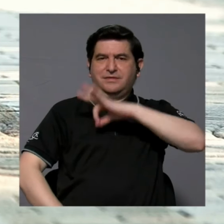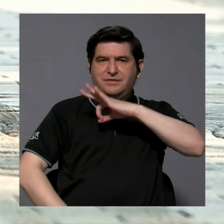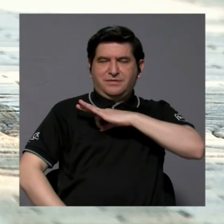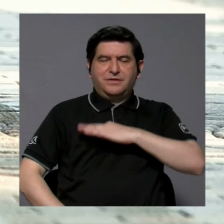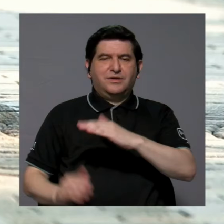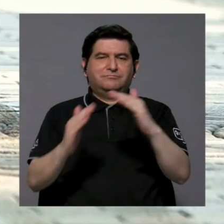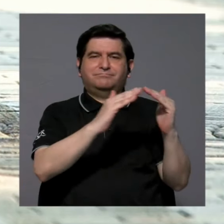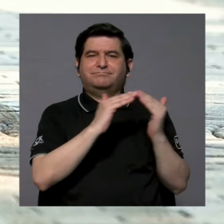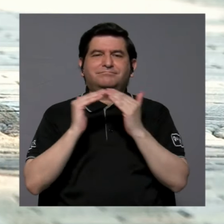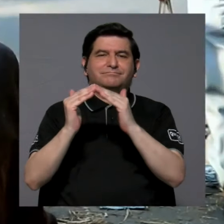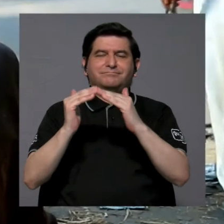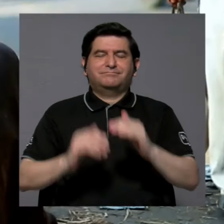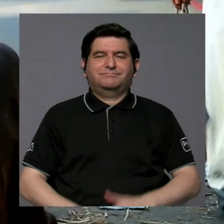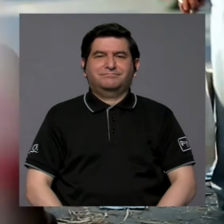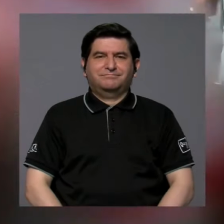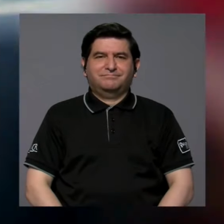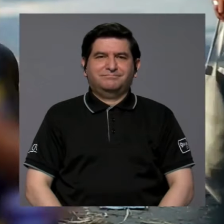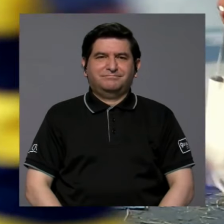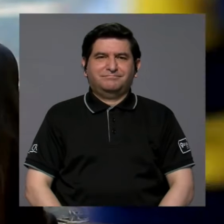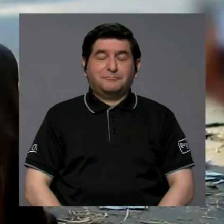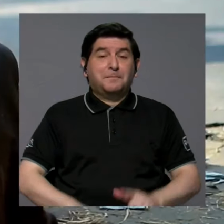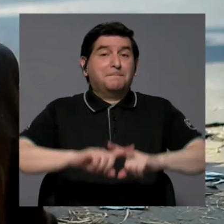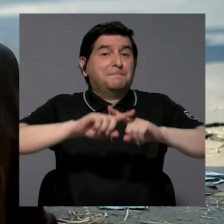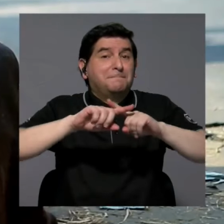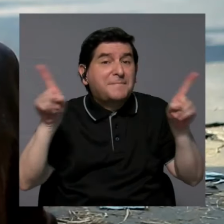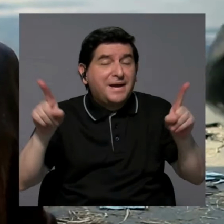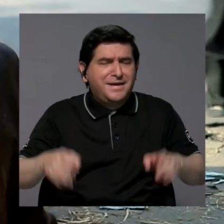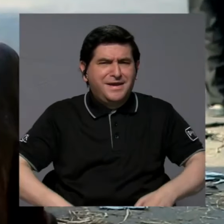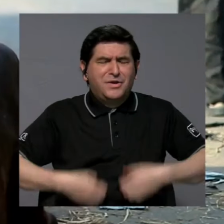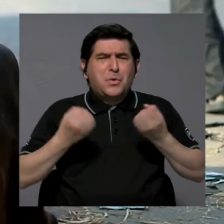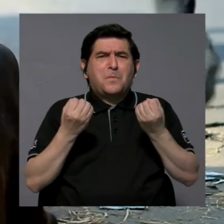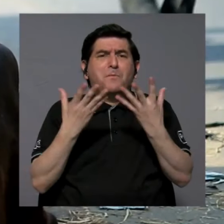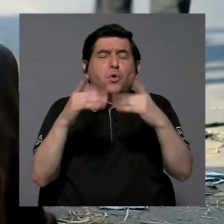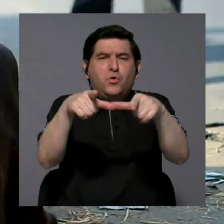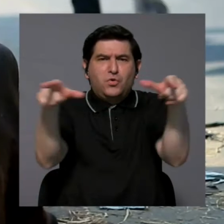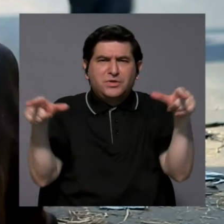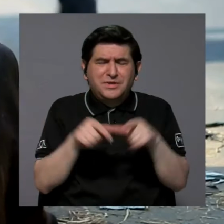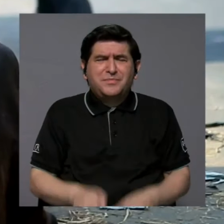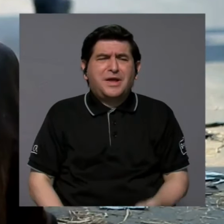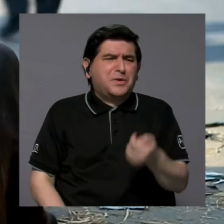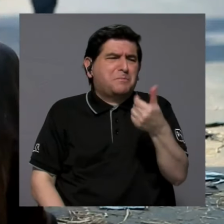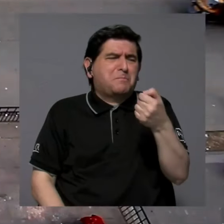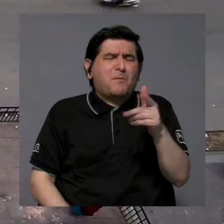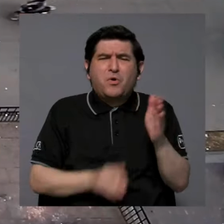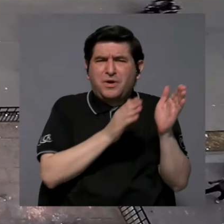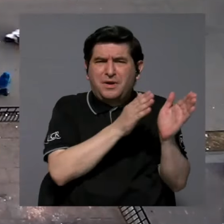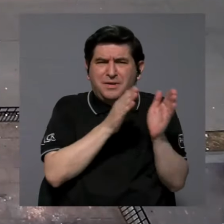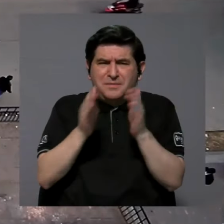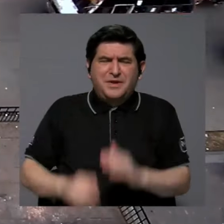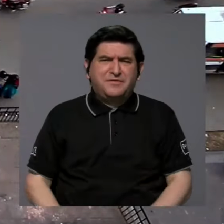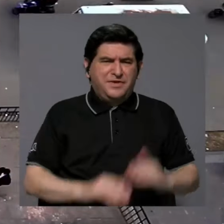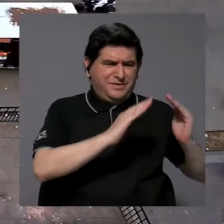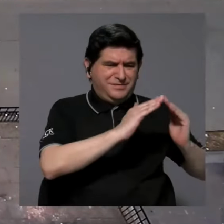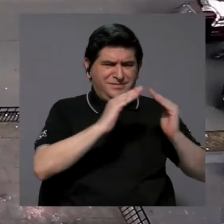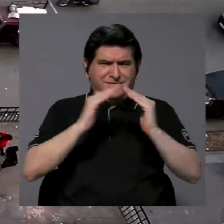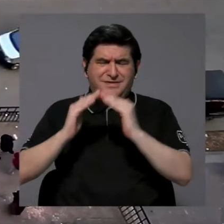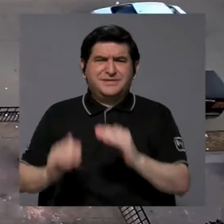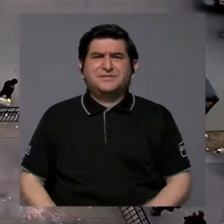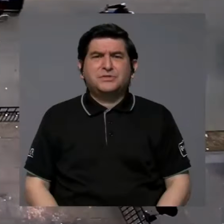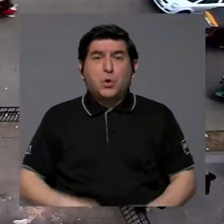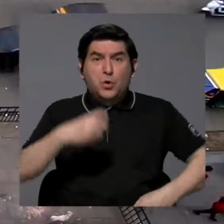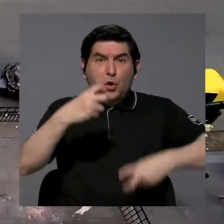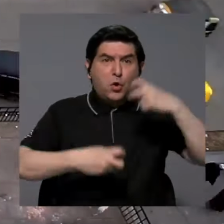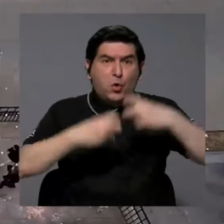comunidad. Sin embargo, existen muchos lugares con escasa planificación urbanística que generan serios problemas